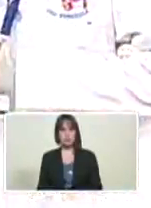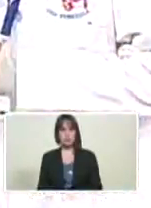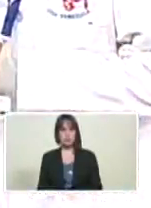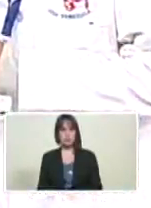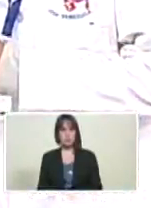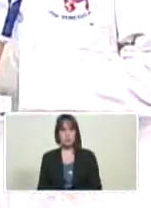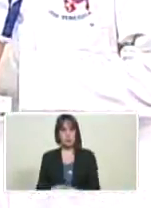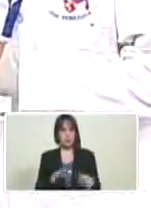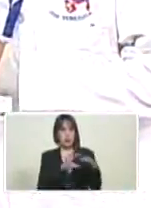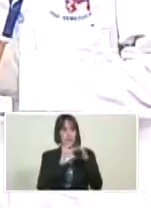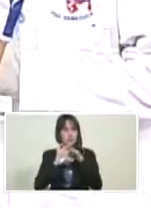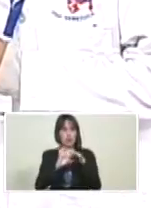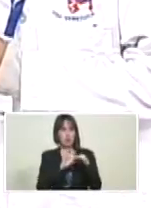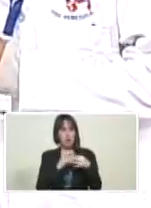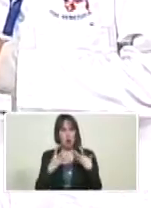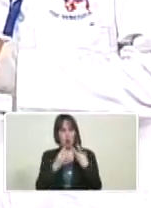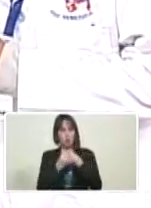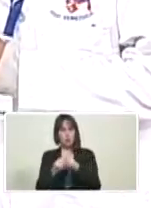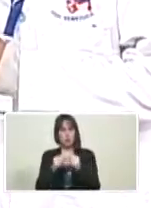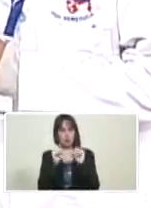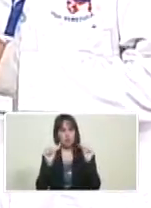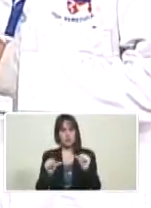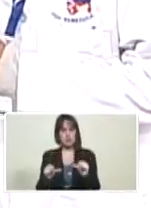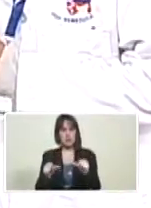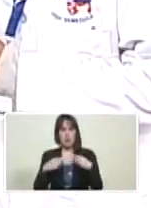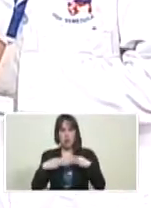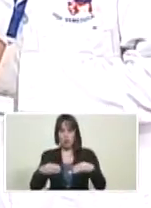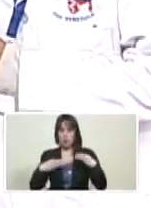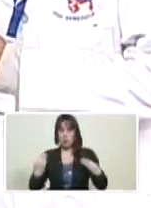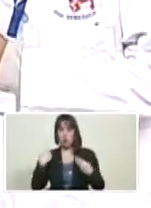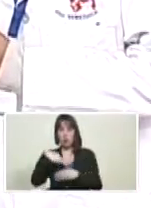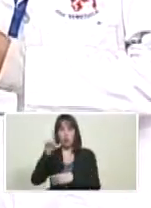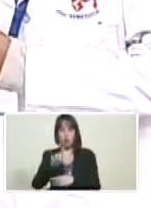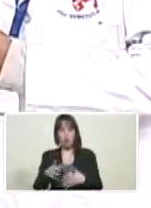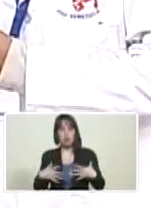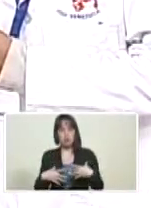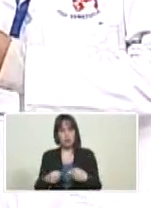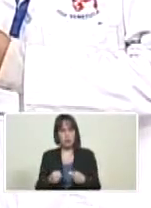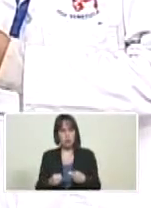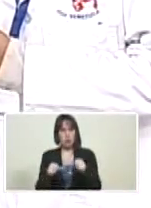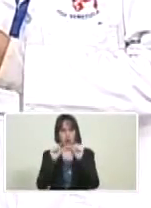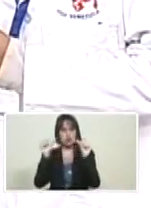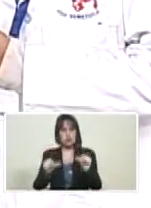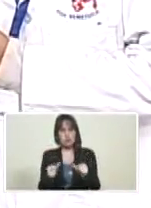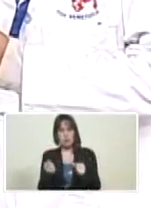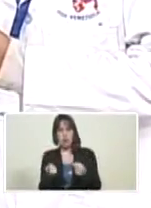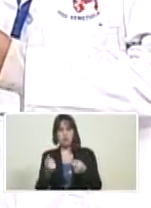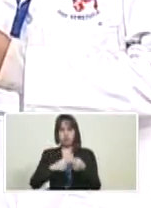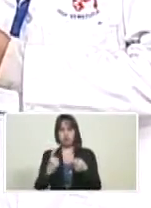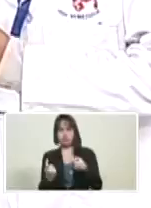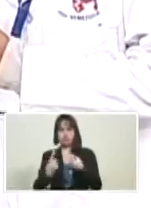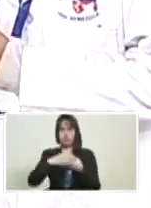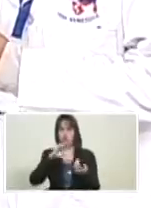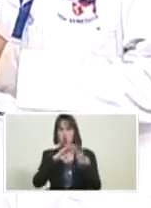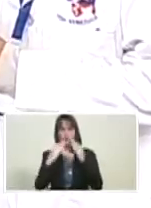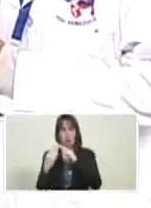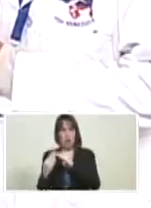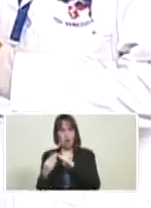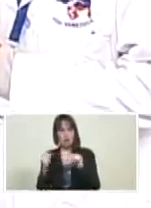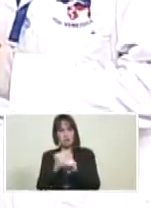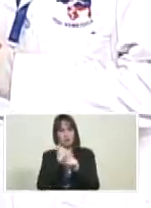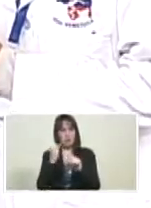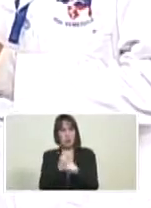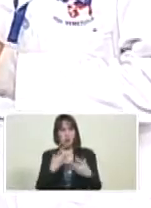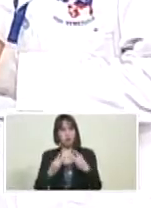Articulación de la gestión del Sistema Público Único Nacional de Salud a los sistemas de agregación comunal, constituidos